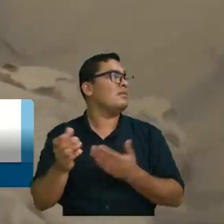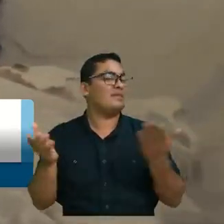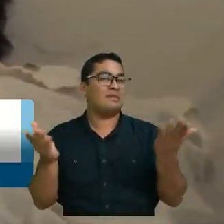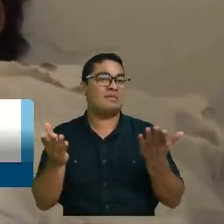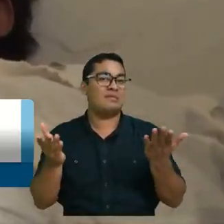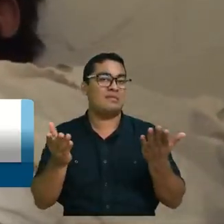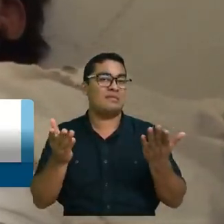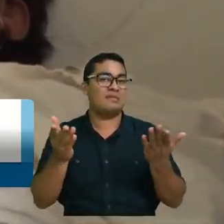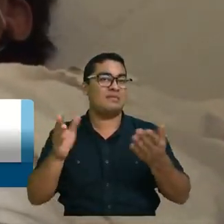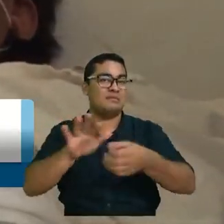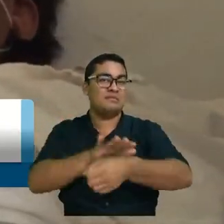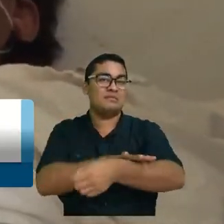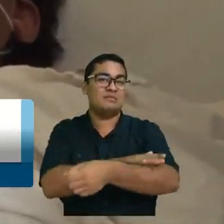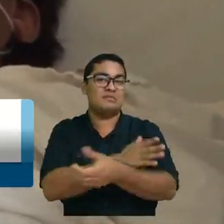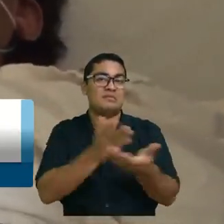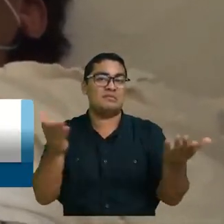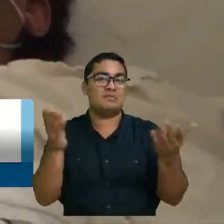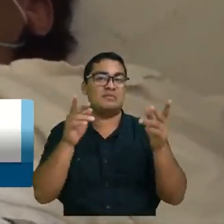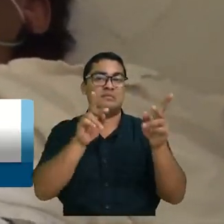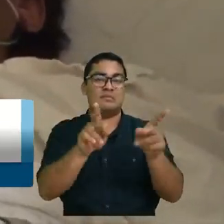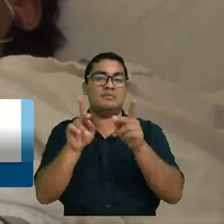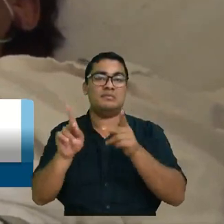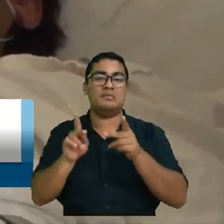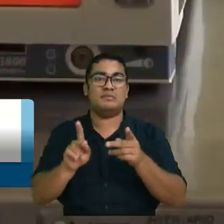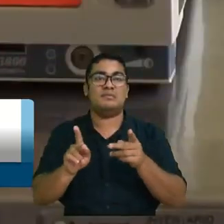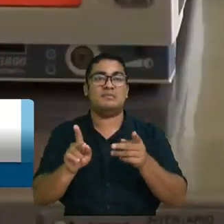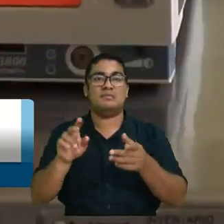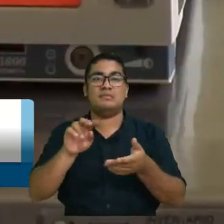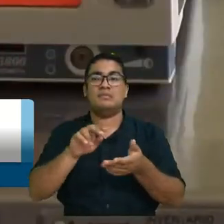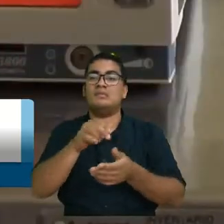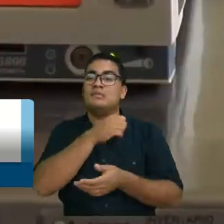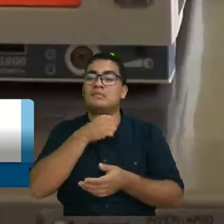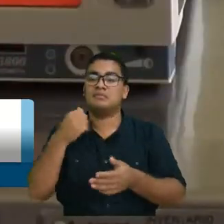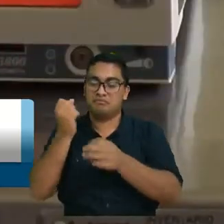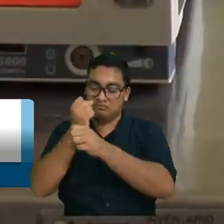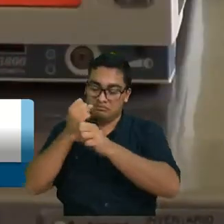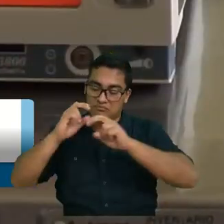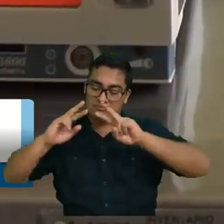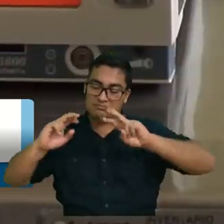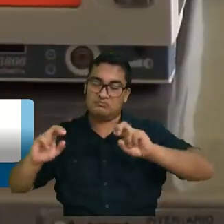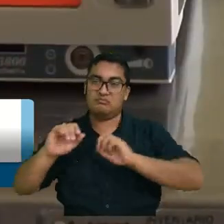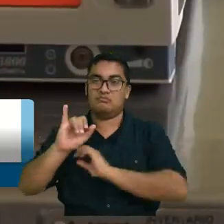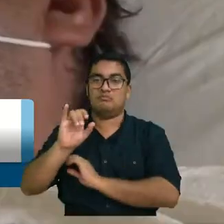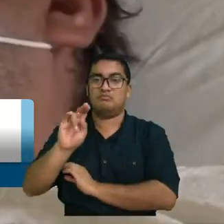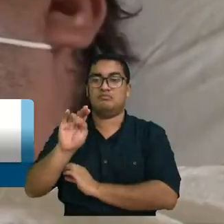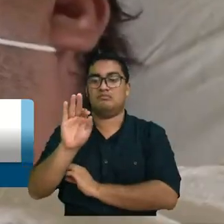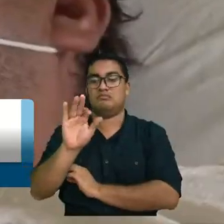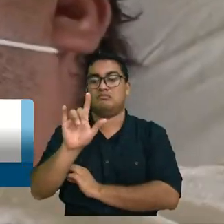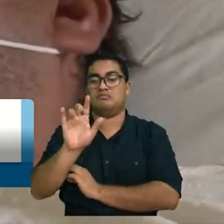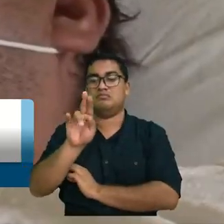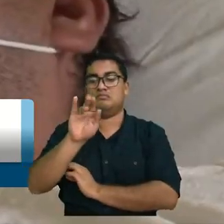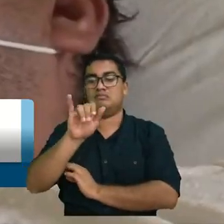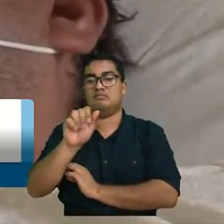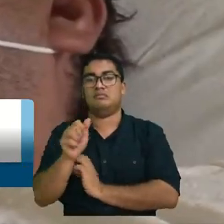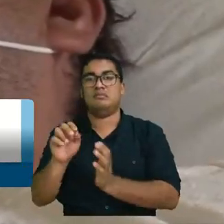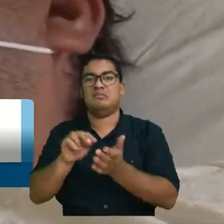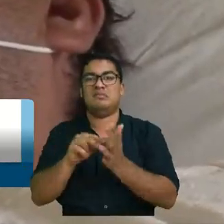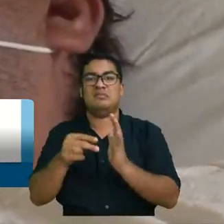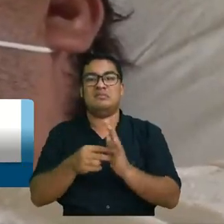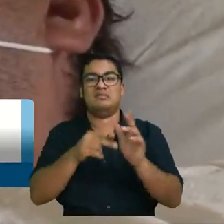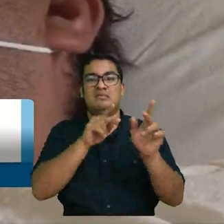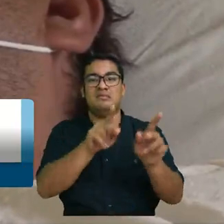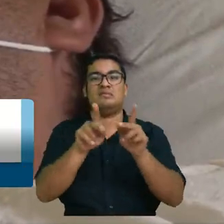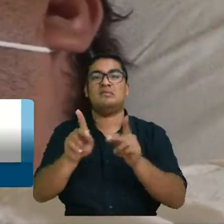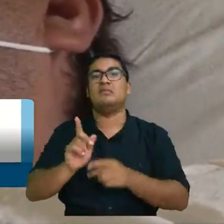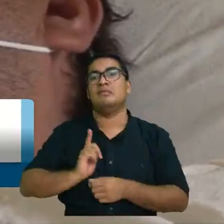por los síntomas que está mostrando la persona. ¿Qué pruebas se realiza en el caso de la influenza para saber verdaderamente que la persona tiene